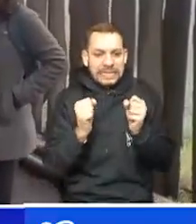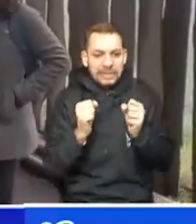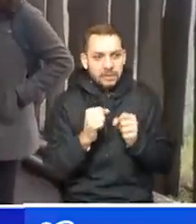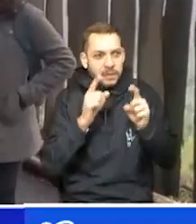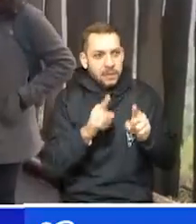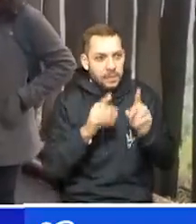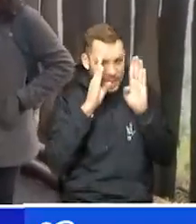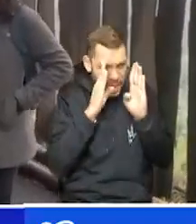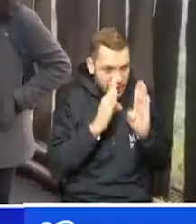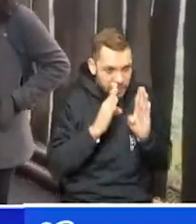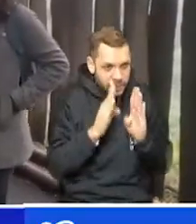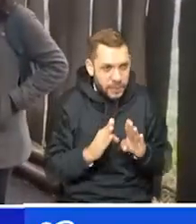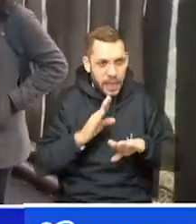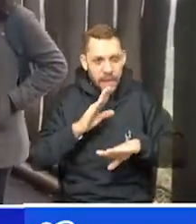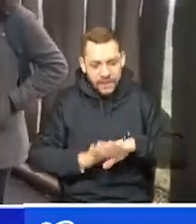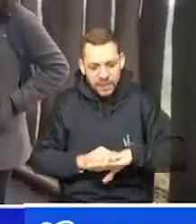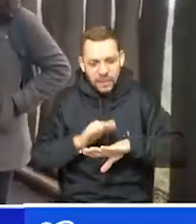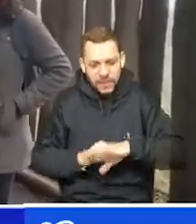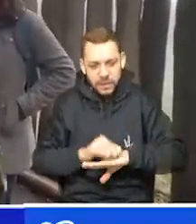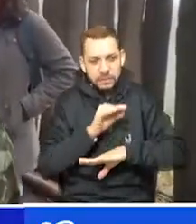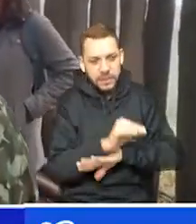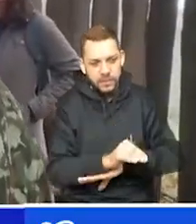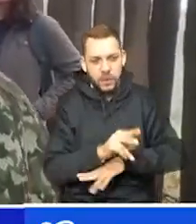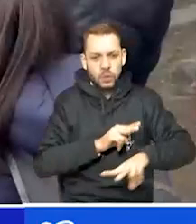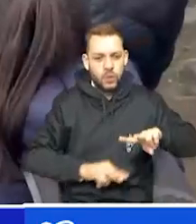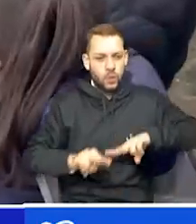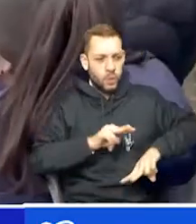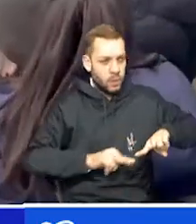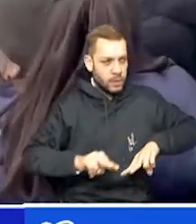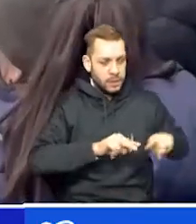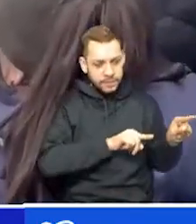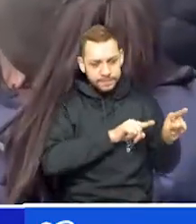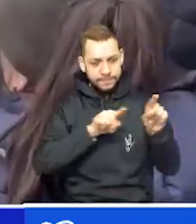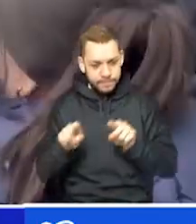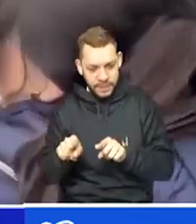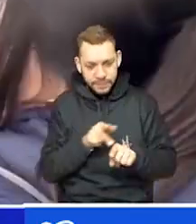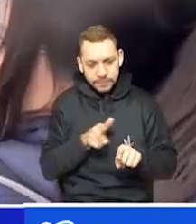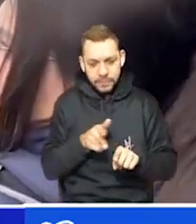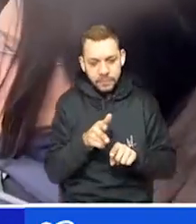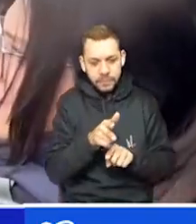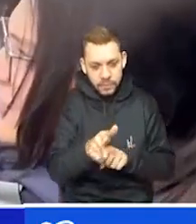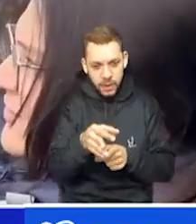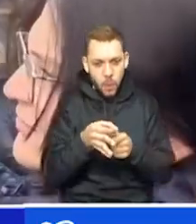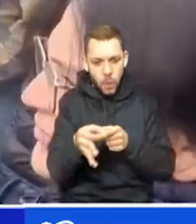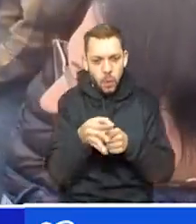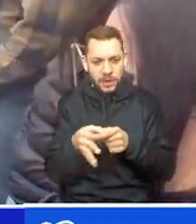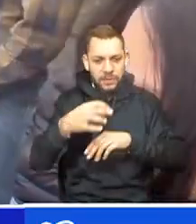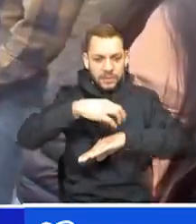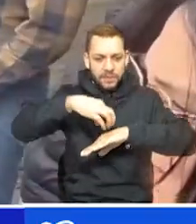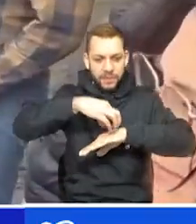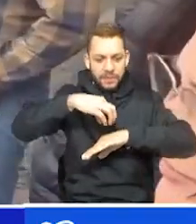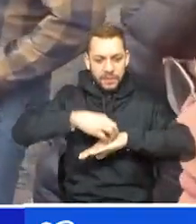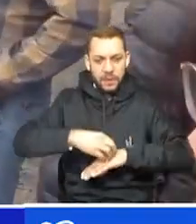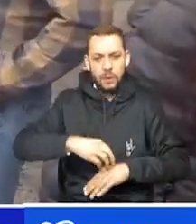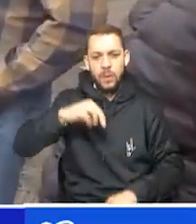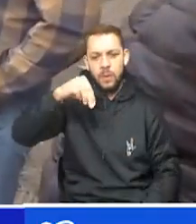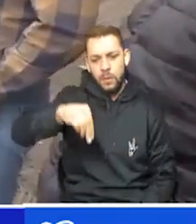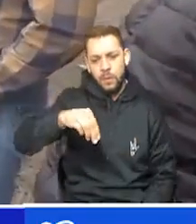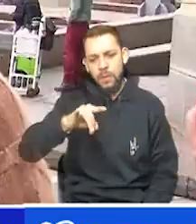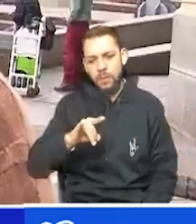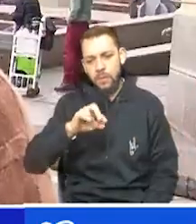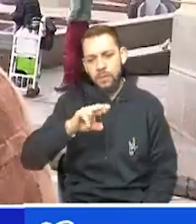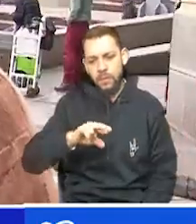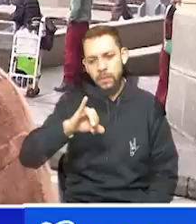principalmente a los turistas que visitan la vía hacia Murillo, Tolima. El respetar el medio ambiente es clave para salvaguardar el planeta. Pero también